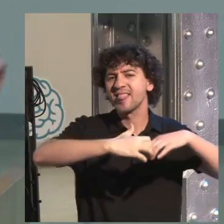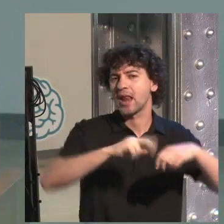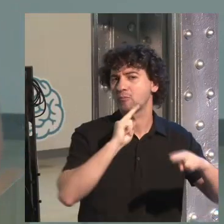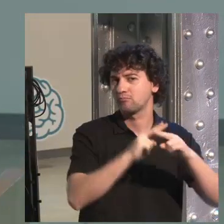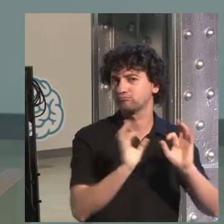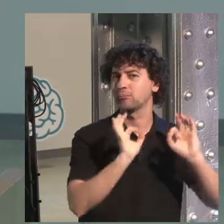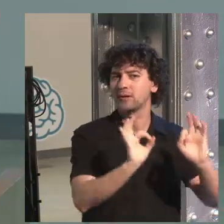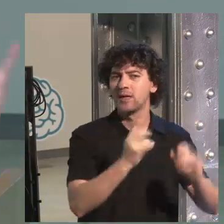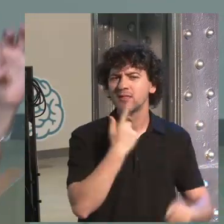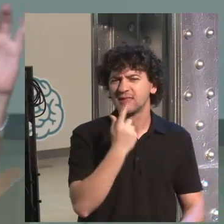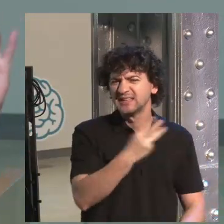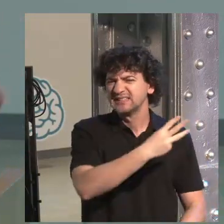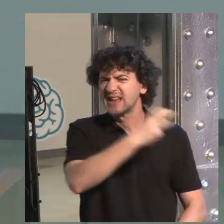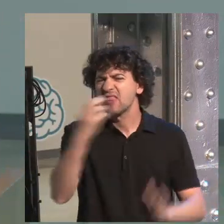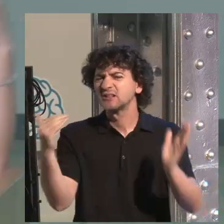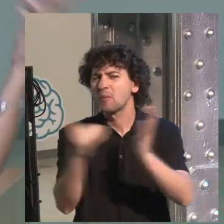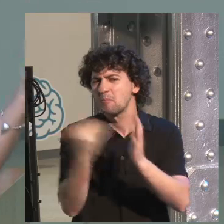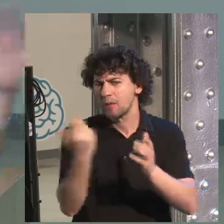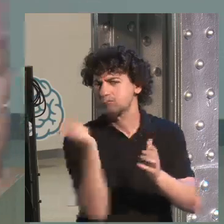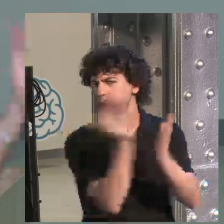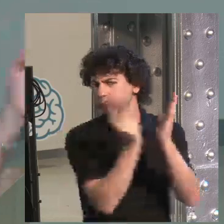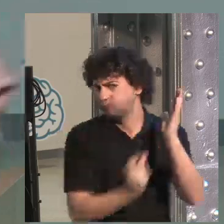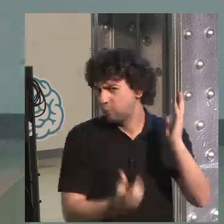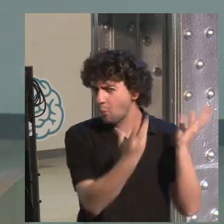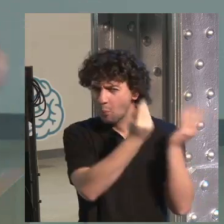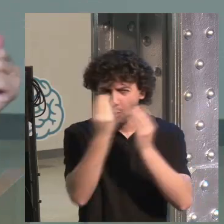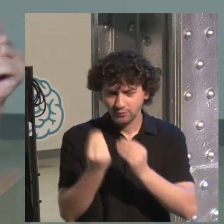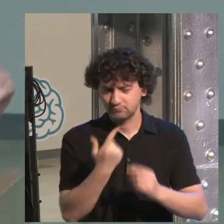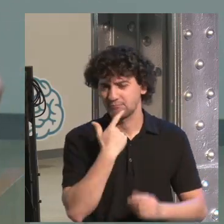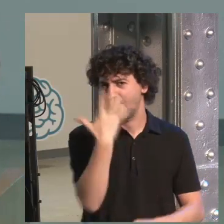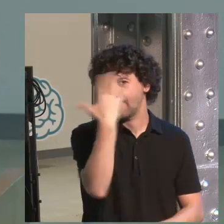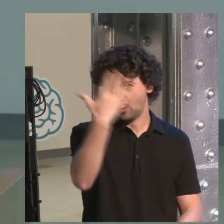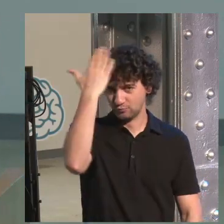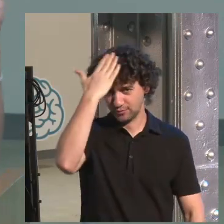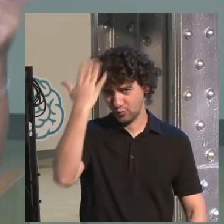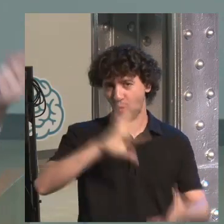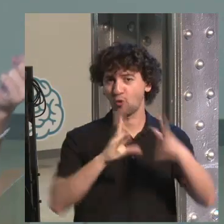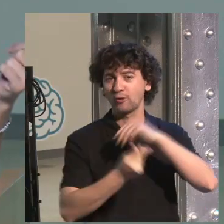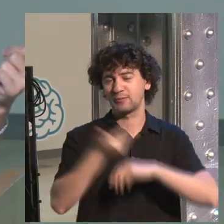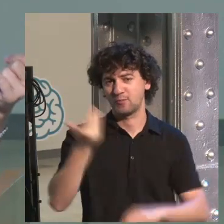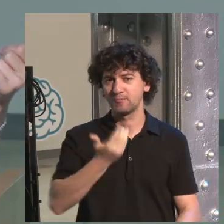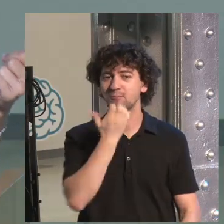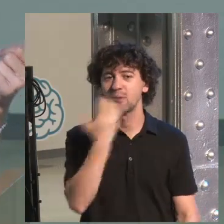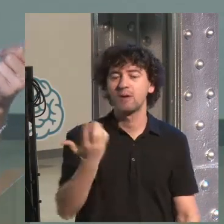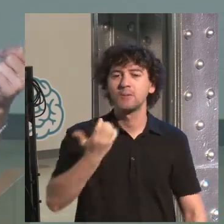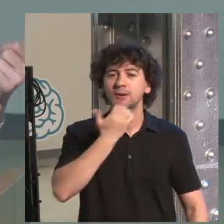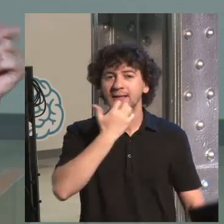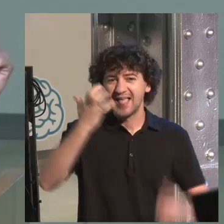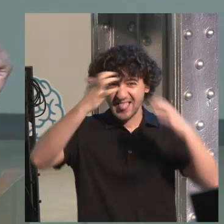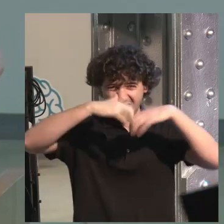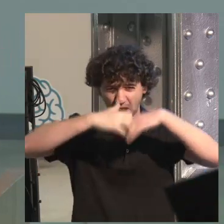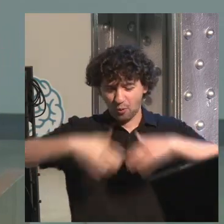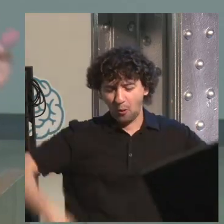hoy. Y aparecían 300.000 entradas. Destaco 5 titulares. Por ejemplo, el cerebro de las piernas